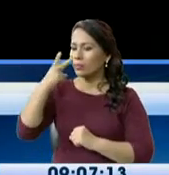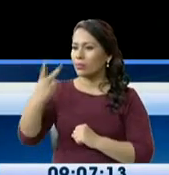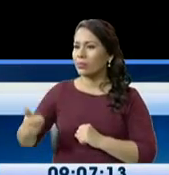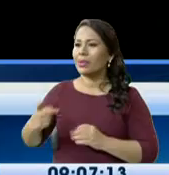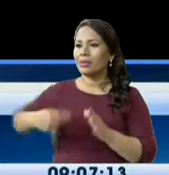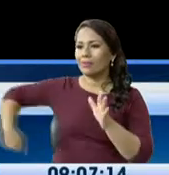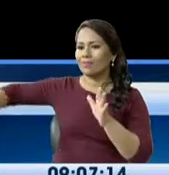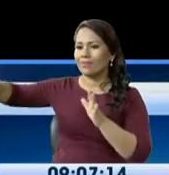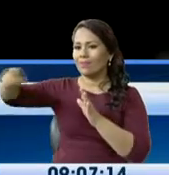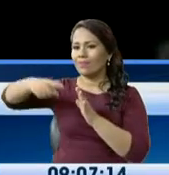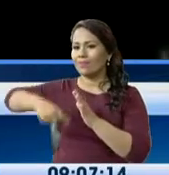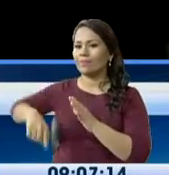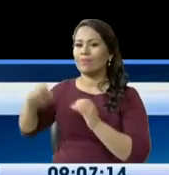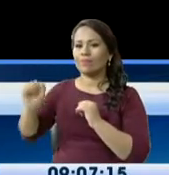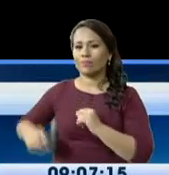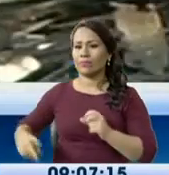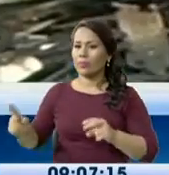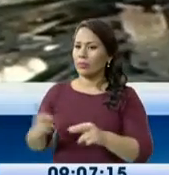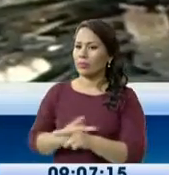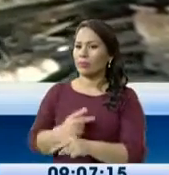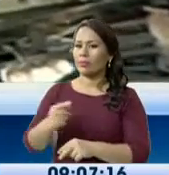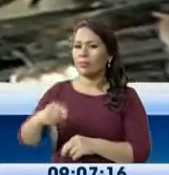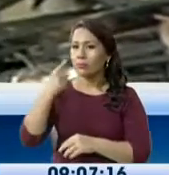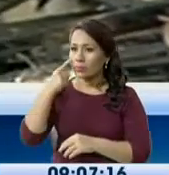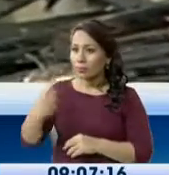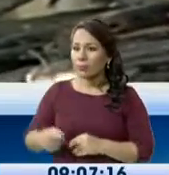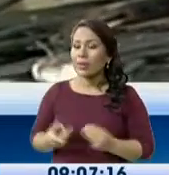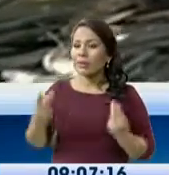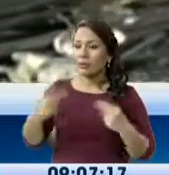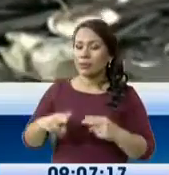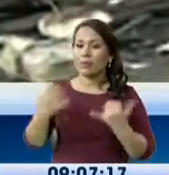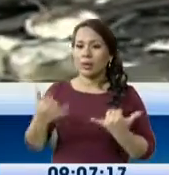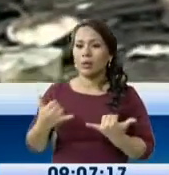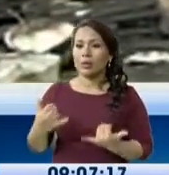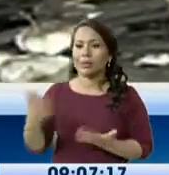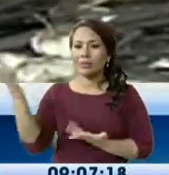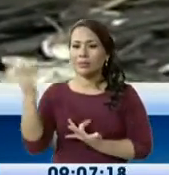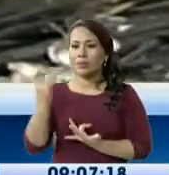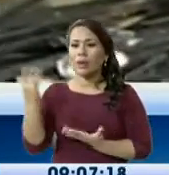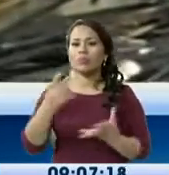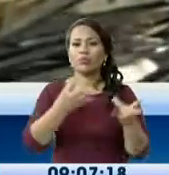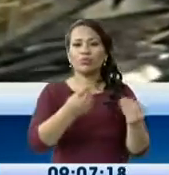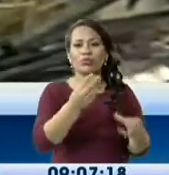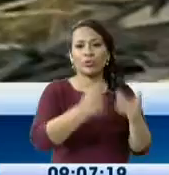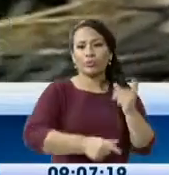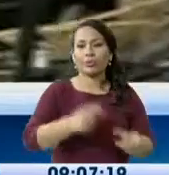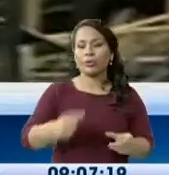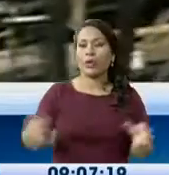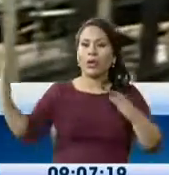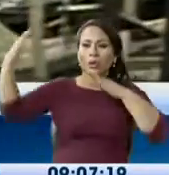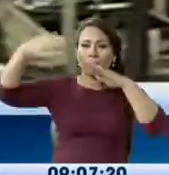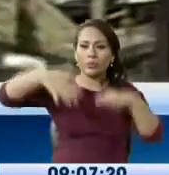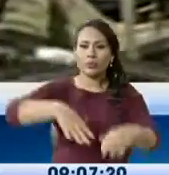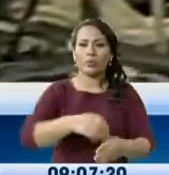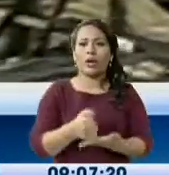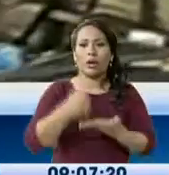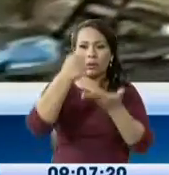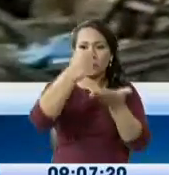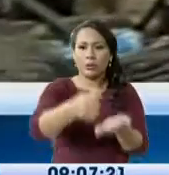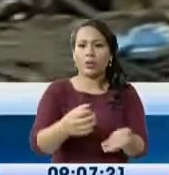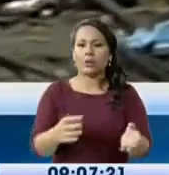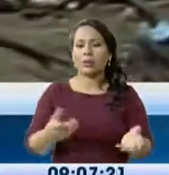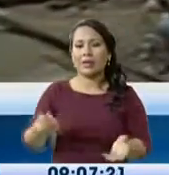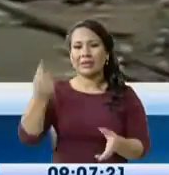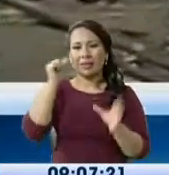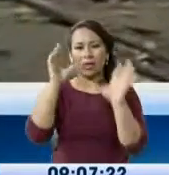que es la información que se maneja todavía a esta hora. Muchas personas están llegando porque de la noche tuvieron